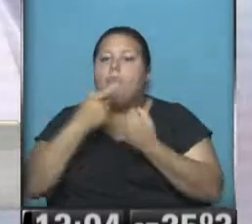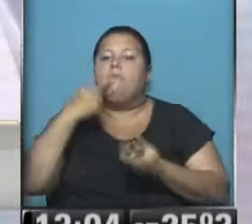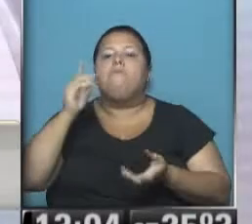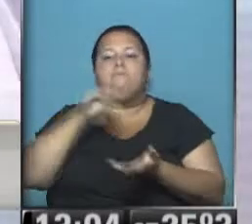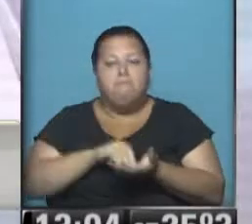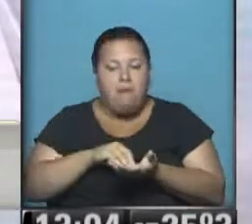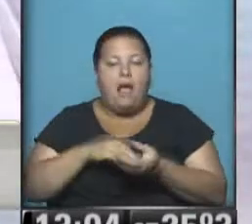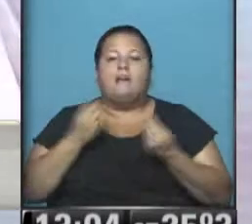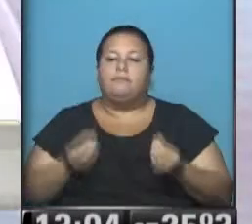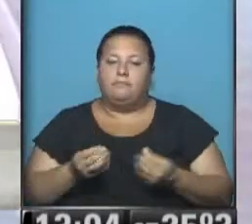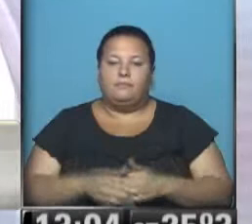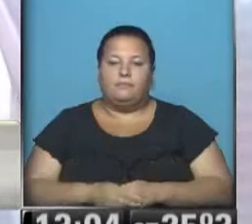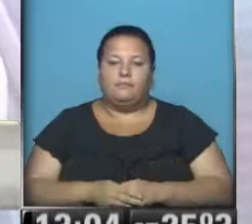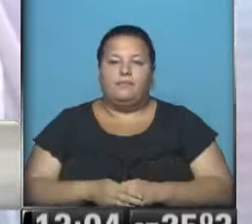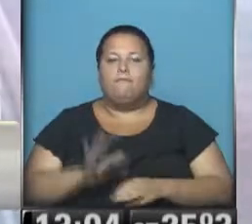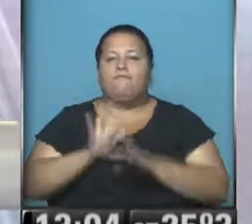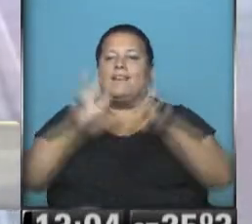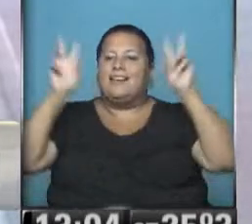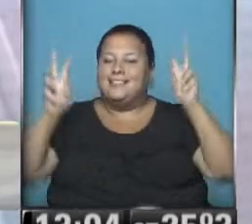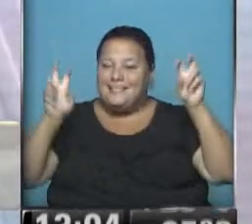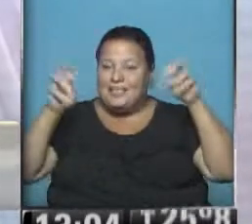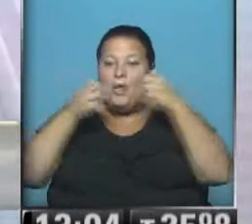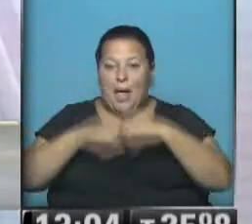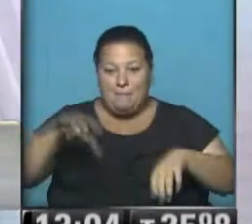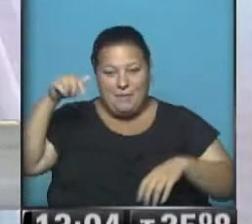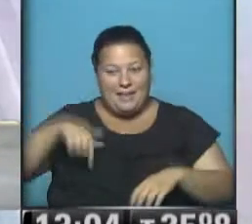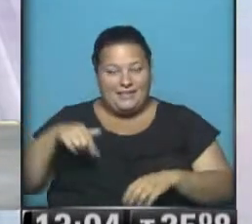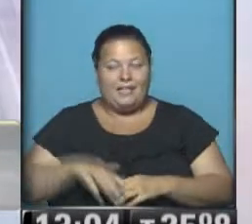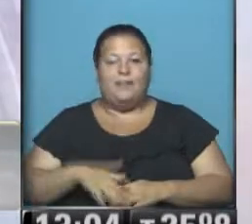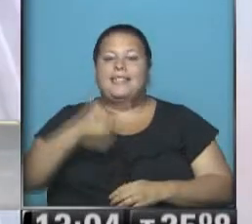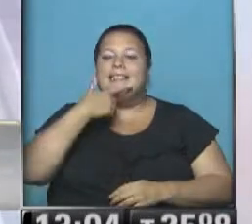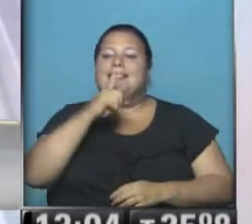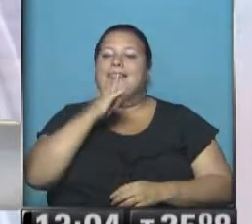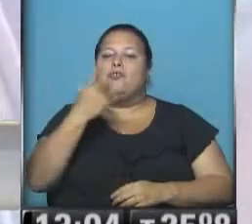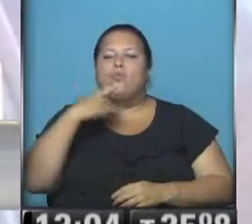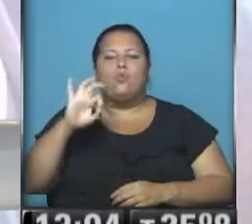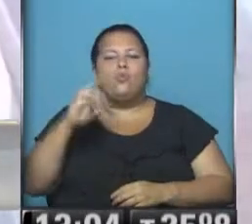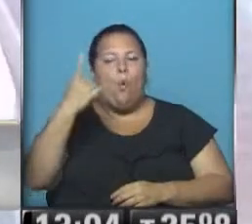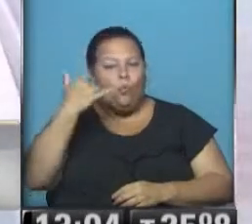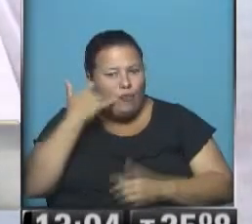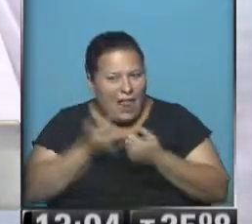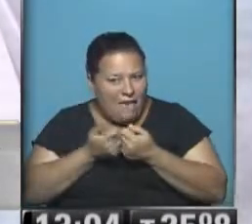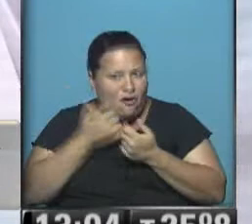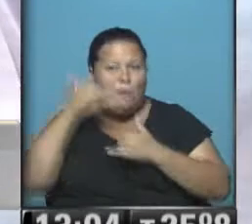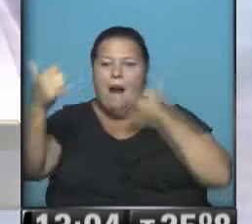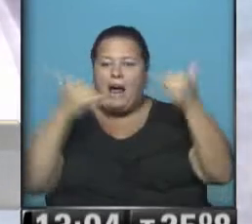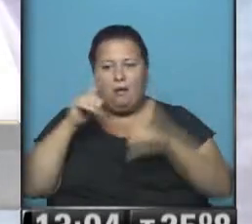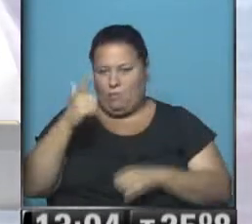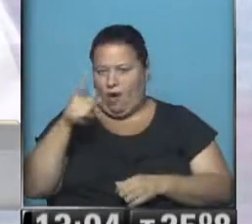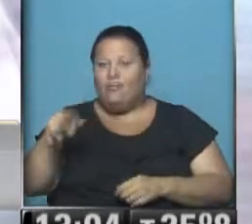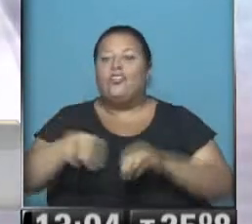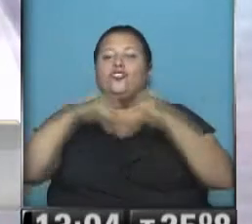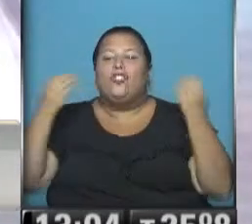información y fue parte de los títulos con los que adelantamos. Estiuso no tenía un teléfono con el que podía comunicarse Nisman,